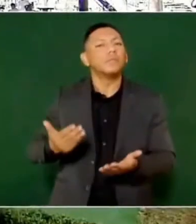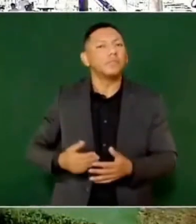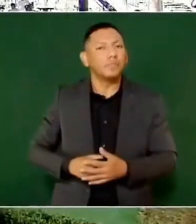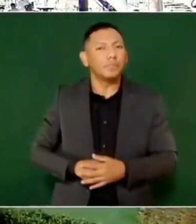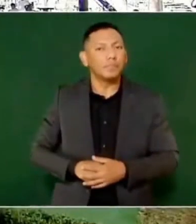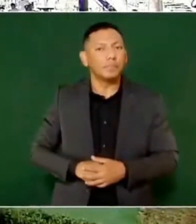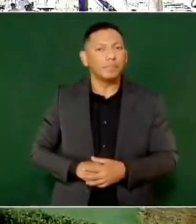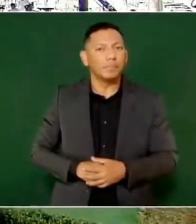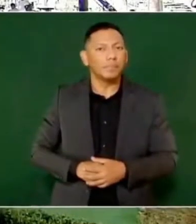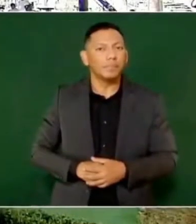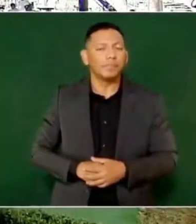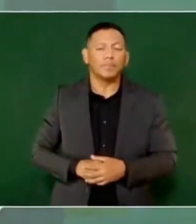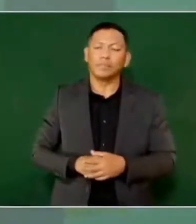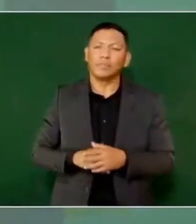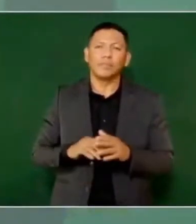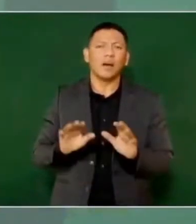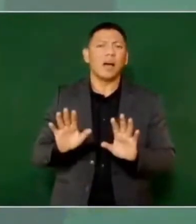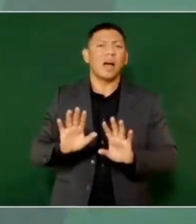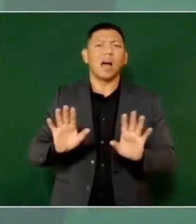Ya no.